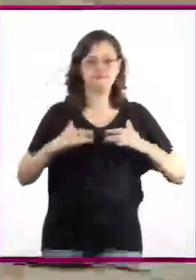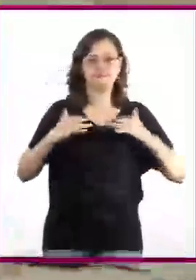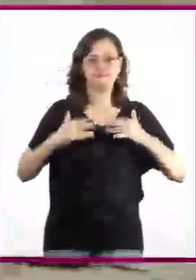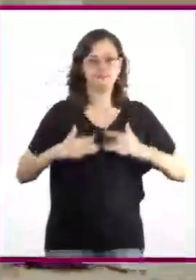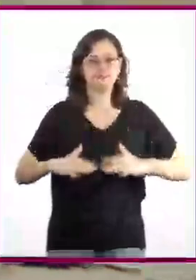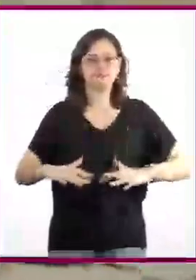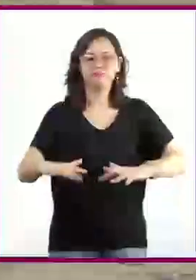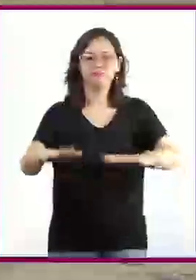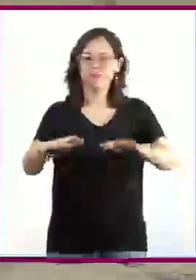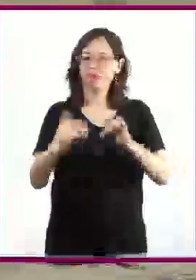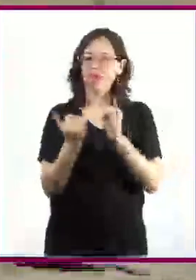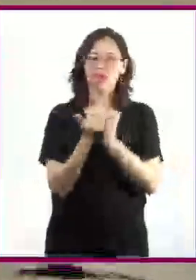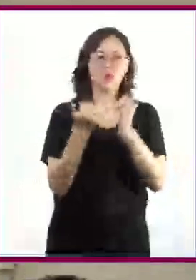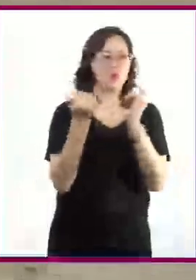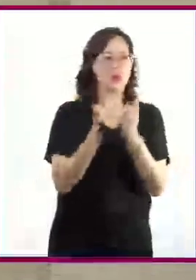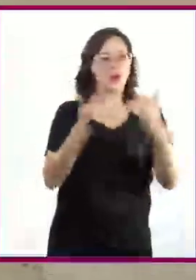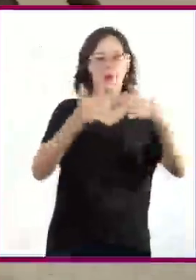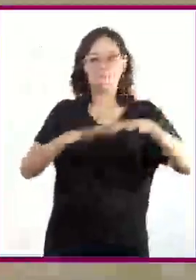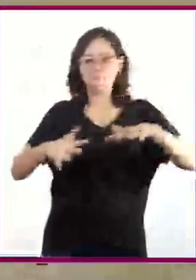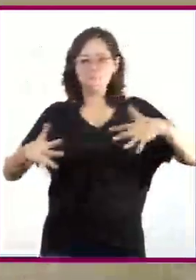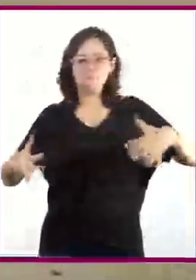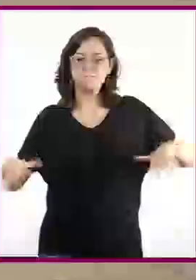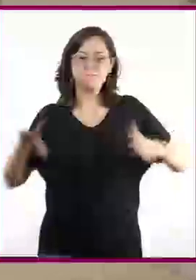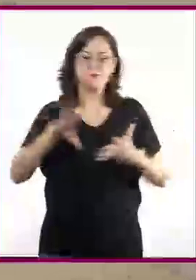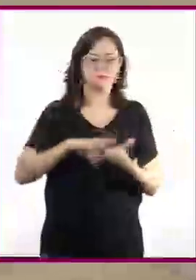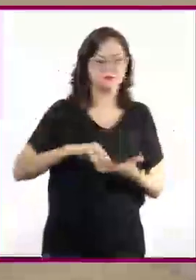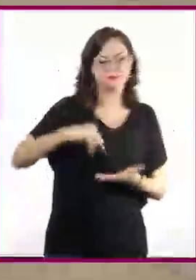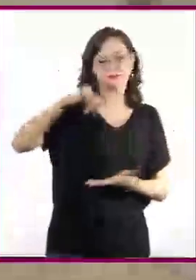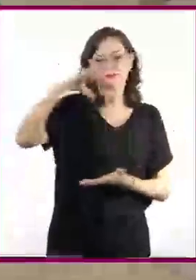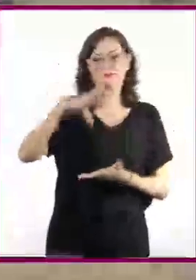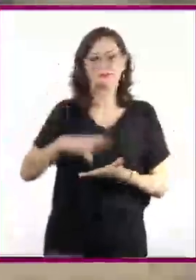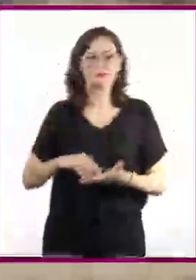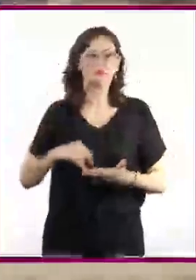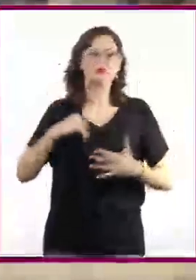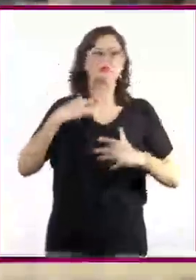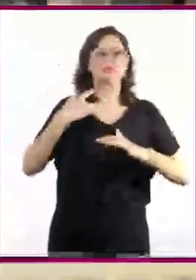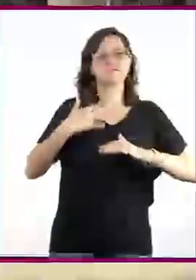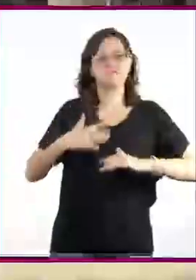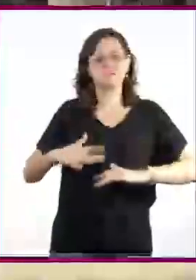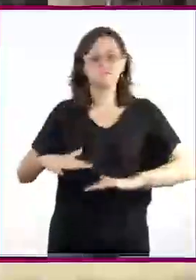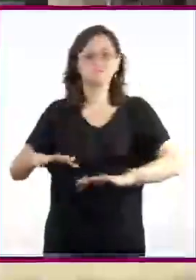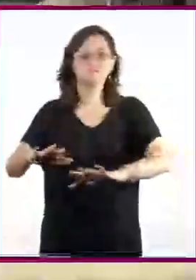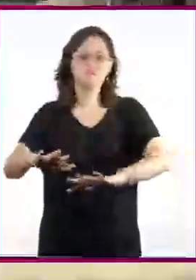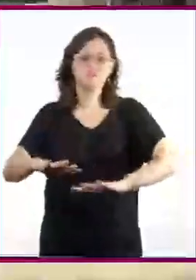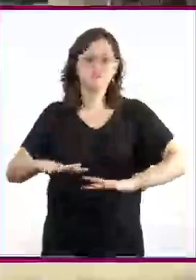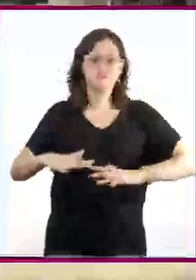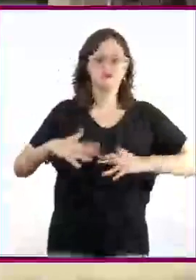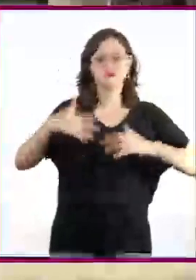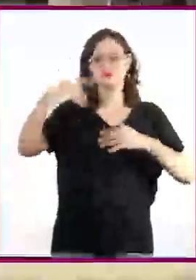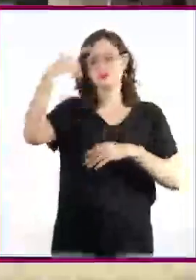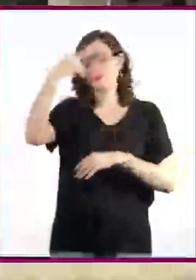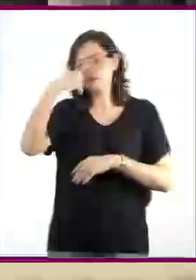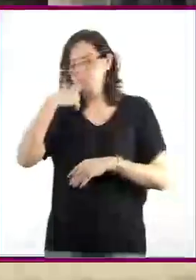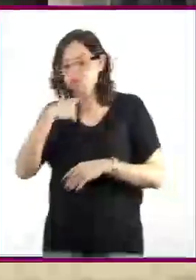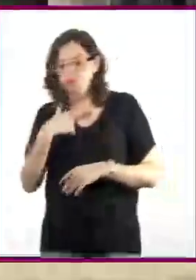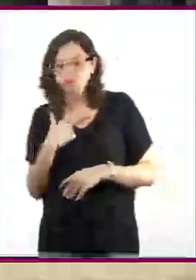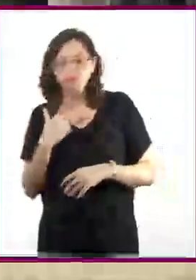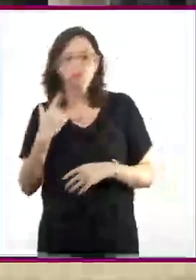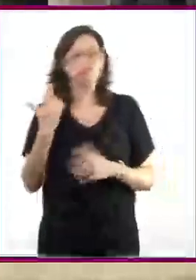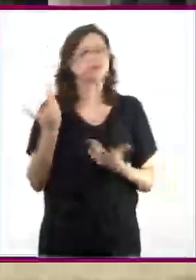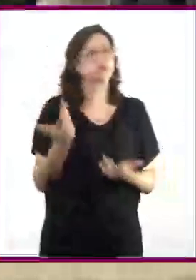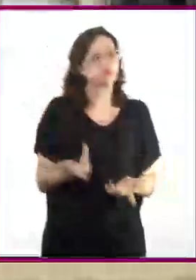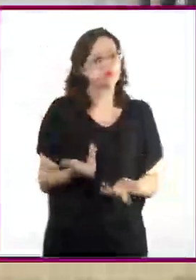el mar de la playa a las arenas, voy en este naufragio de vaivenes, por una noche oscura de sartenes,